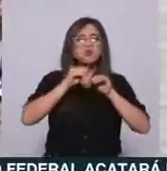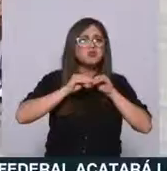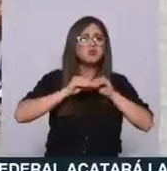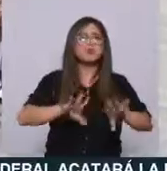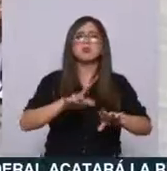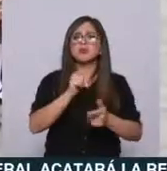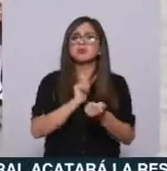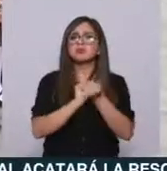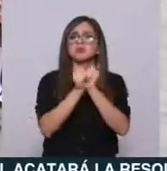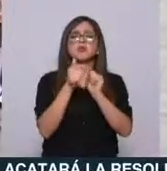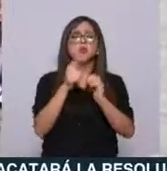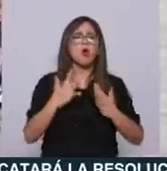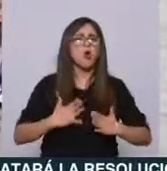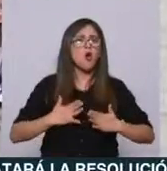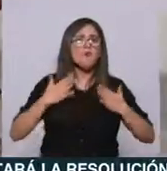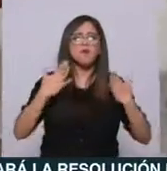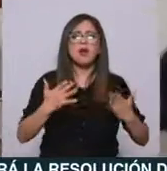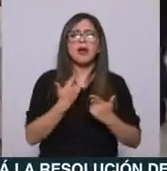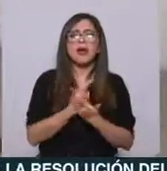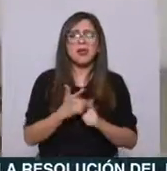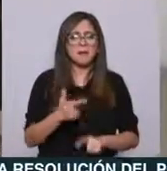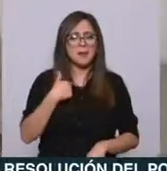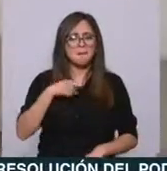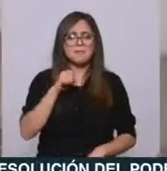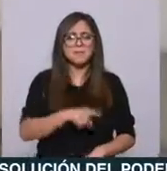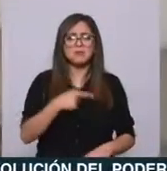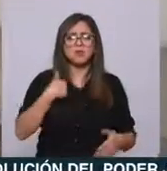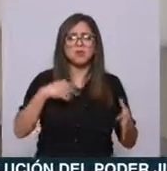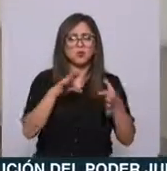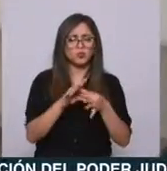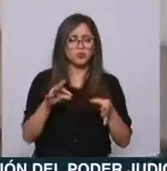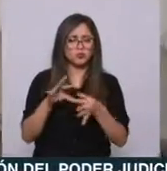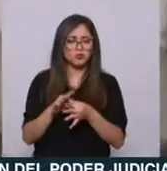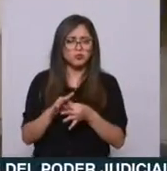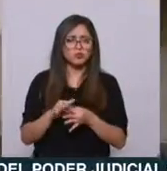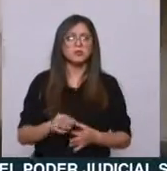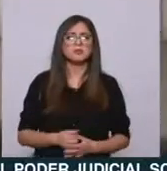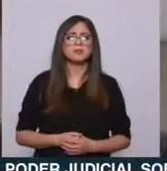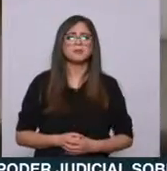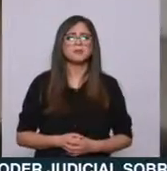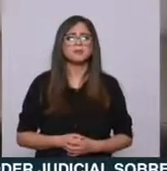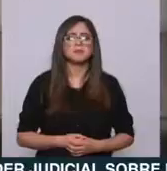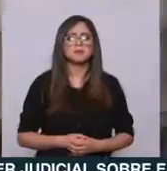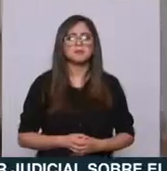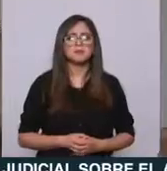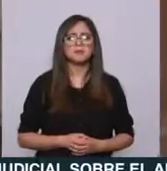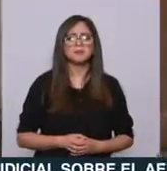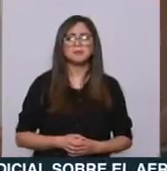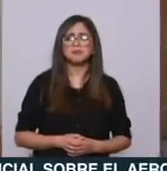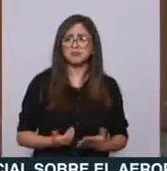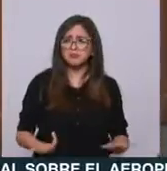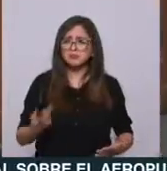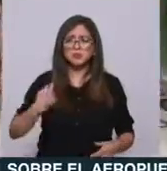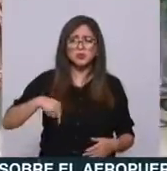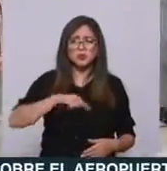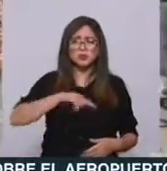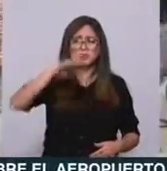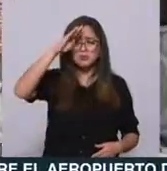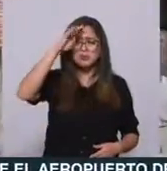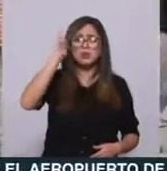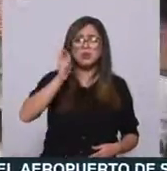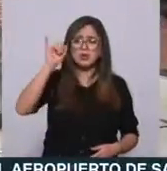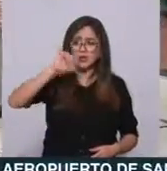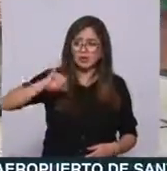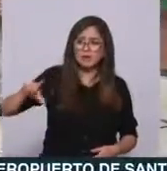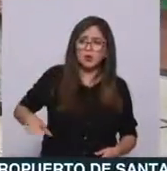diga con toda la franqueza, con estos argumentos que ya hemos mencionado. ¿Qué nos mueve? Si realmente les interesa a la señora Sheinbaum